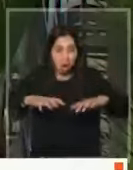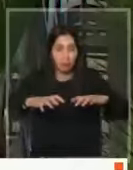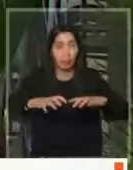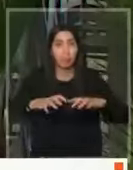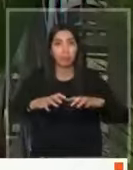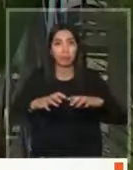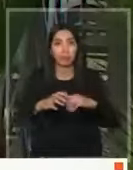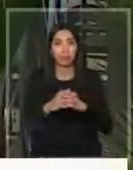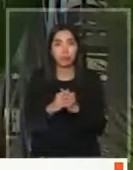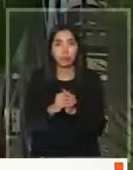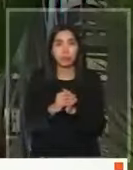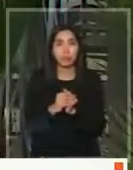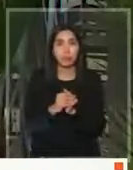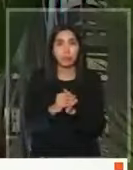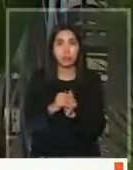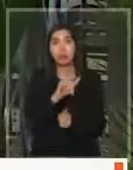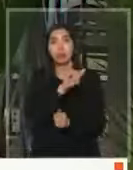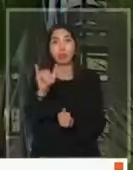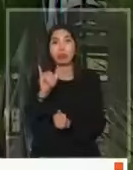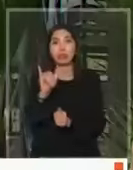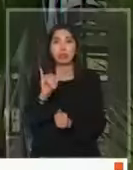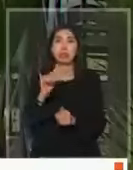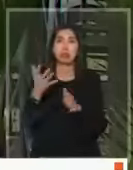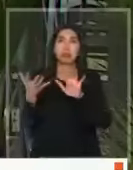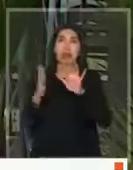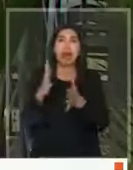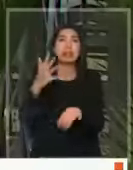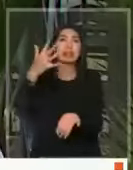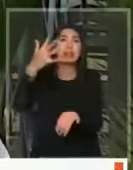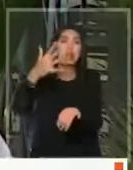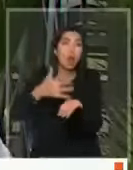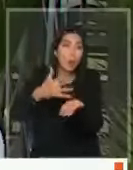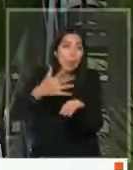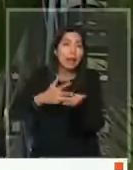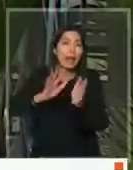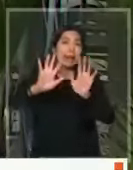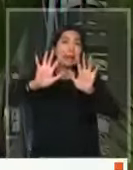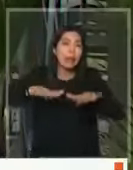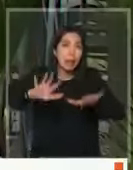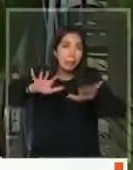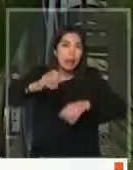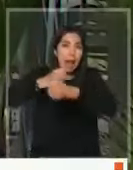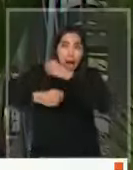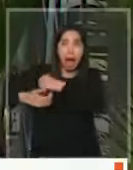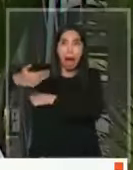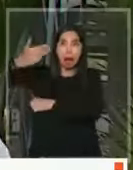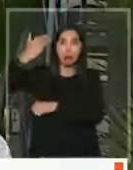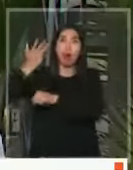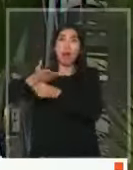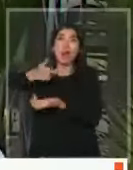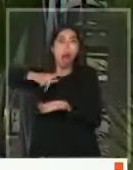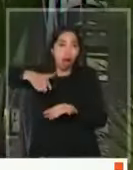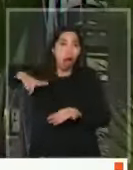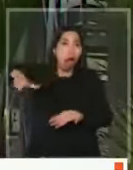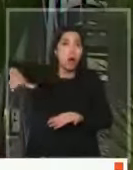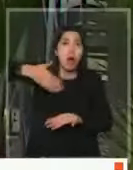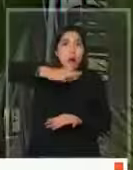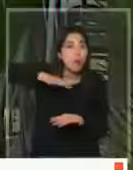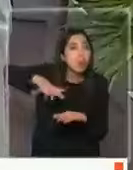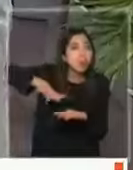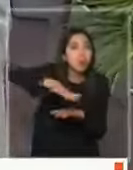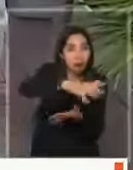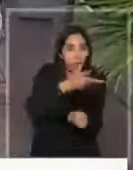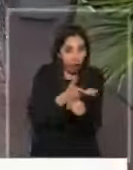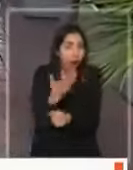par de miles de años atrás, 5.000, 8.000, 10.000 años, era una zona completamente húmeda, con lago y fauna de diferente